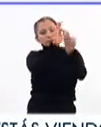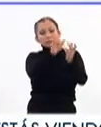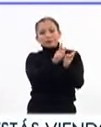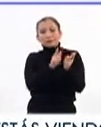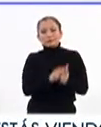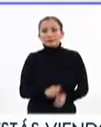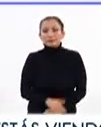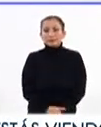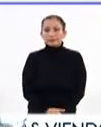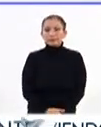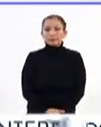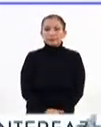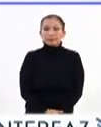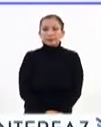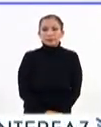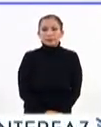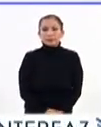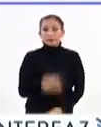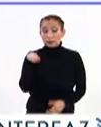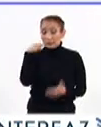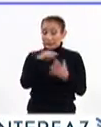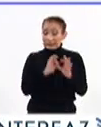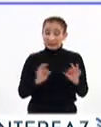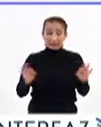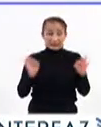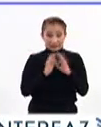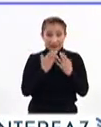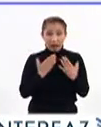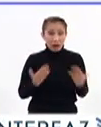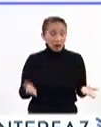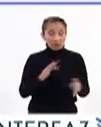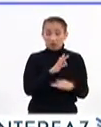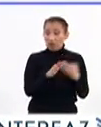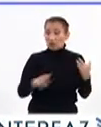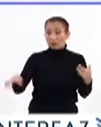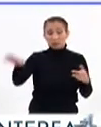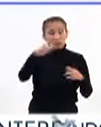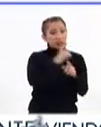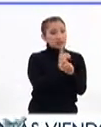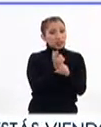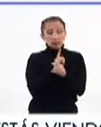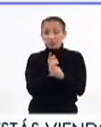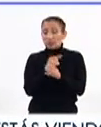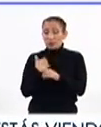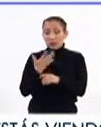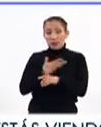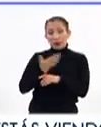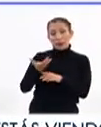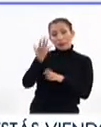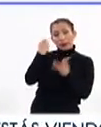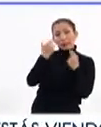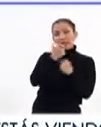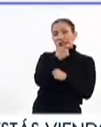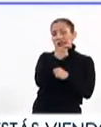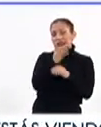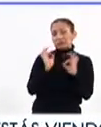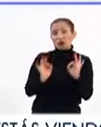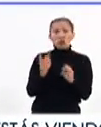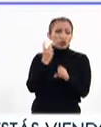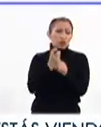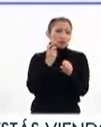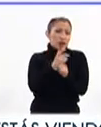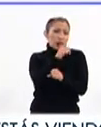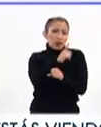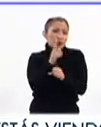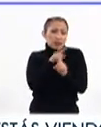a un grupo. Pues yo creo que es fundamental hoy en día ya en todas las carreras que nosotros tengamos un dominio de una segunda lengua. En este